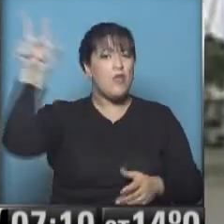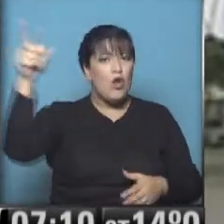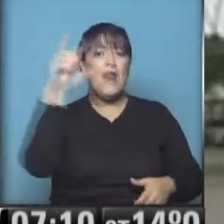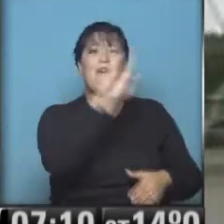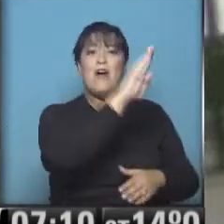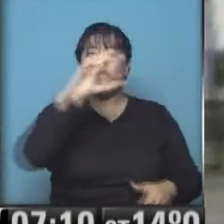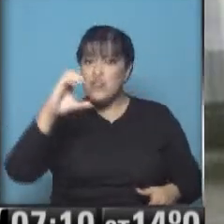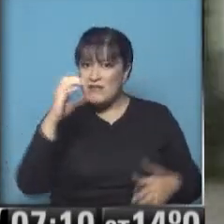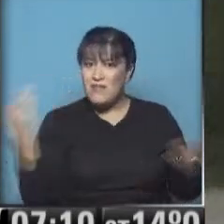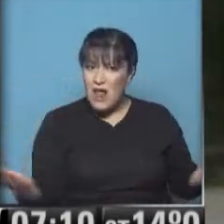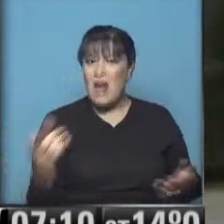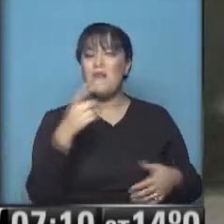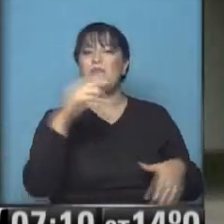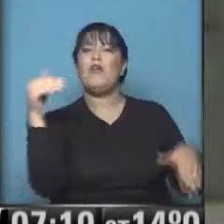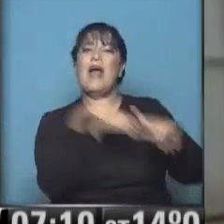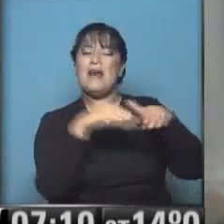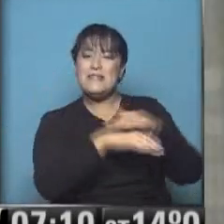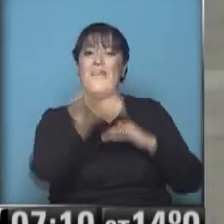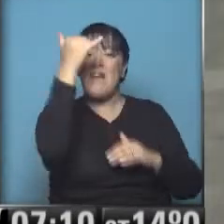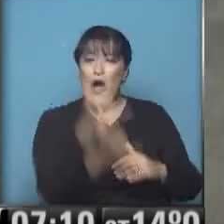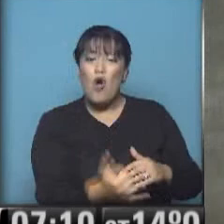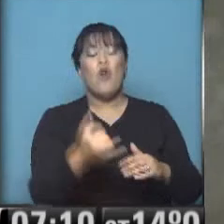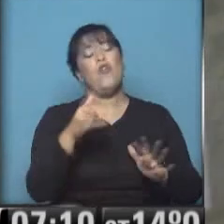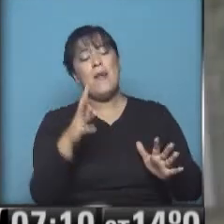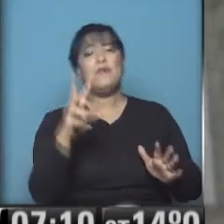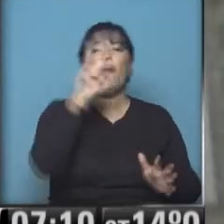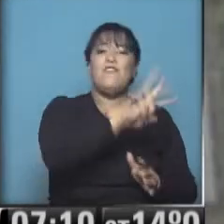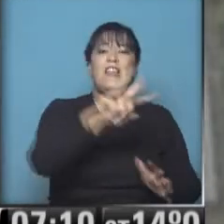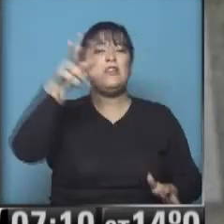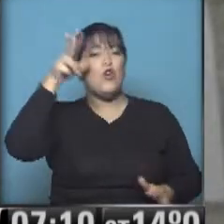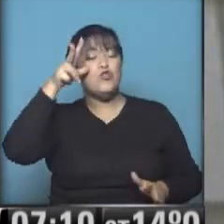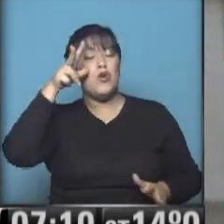con reservas apenas superiores a los 28.300 millones.